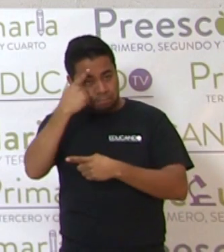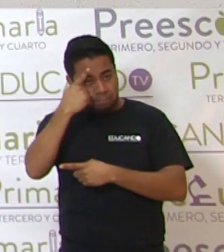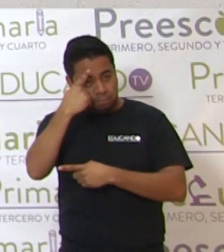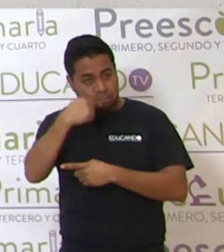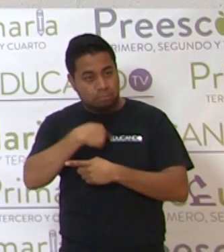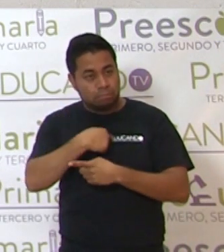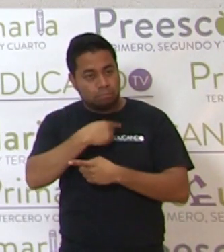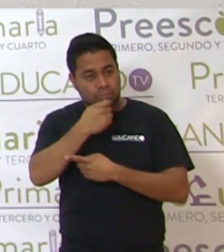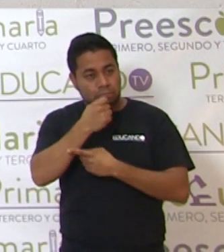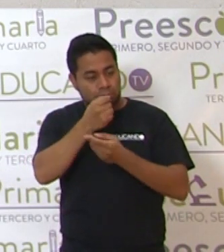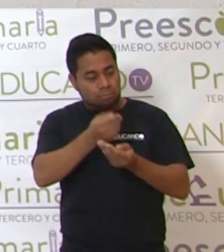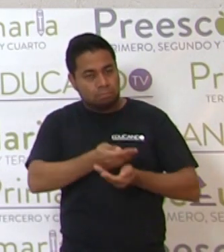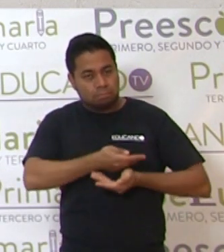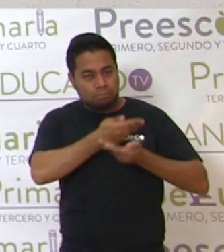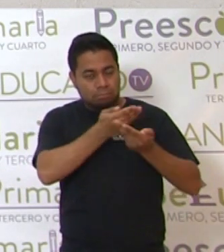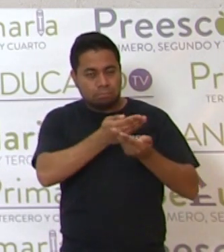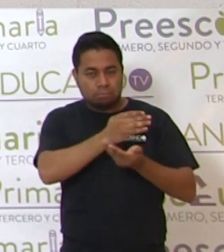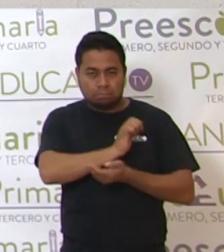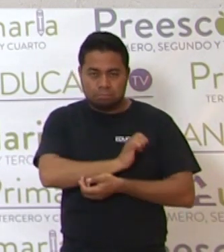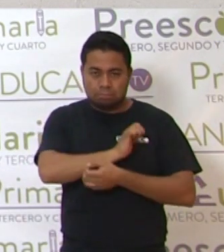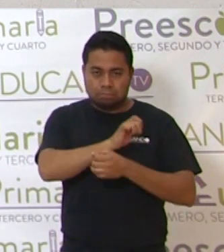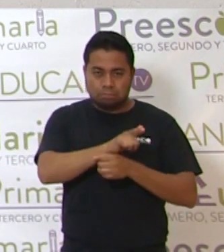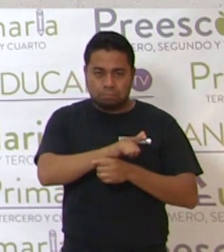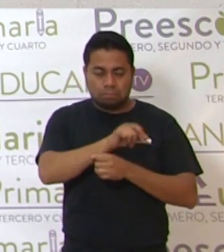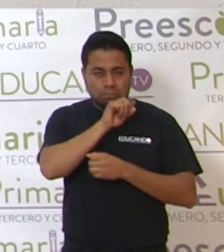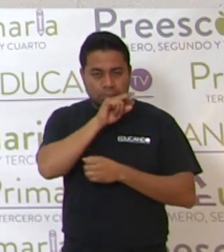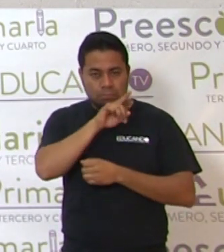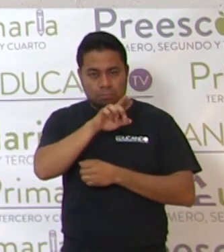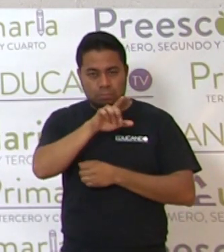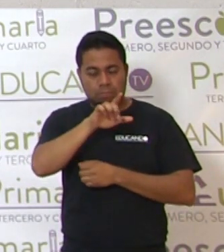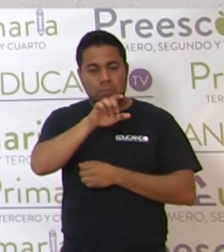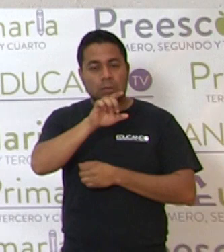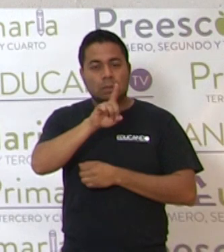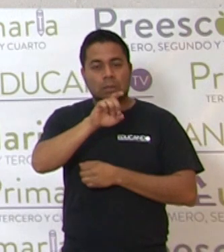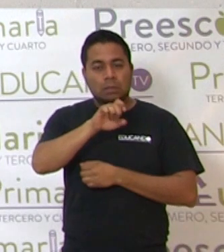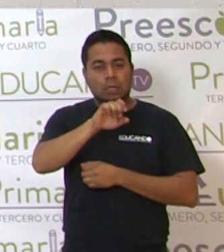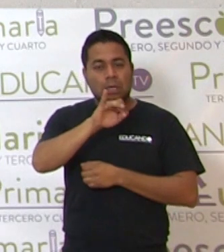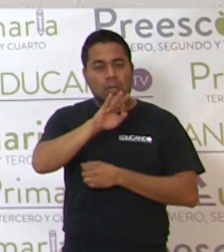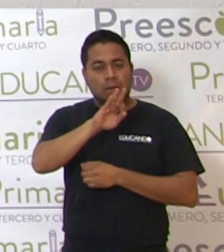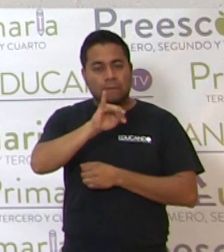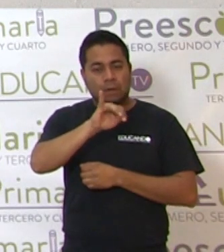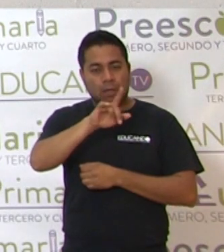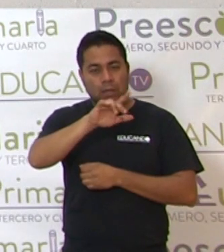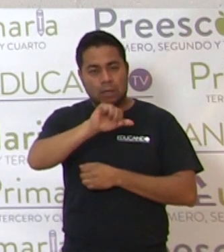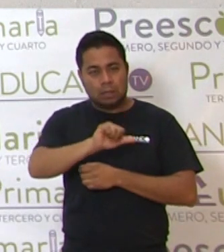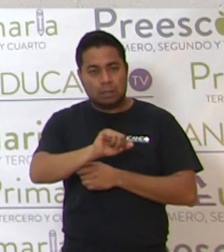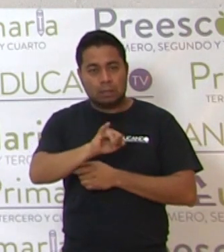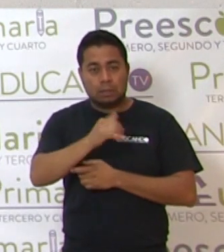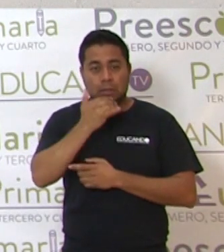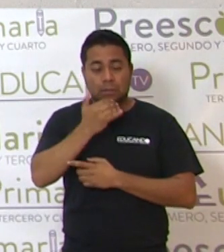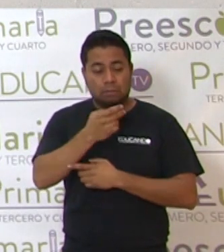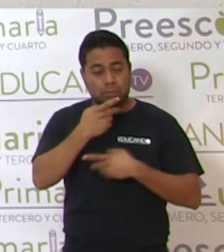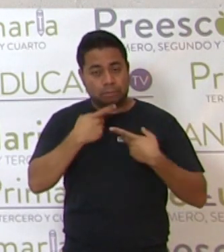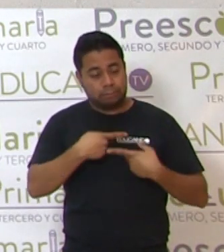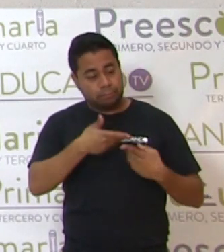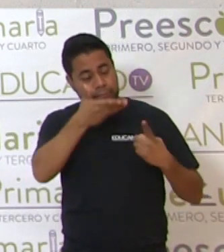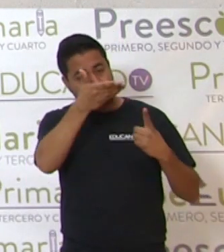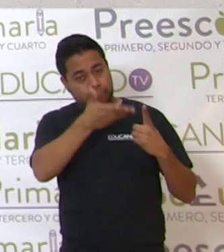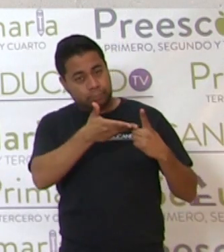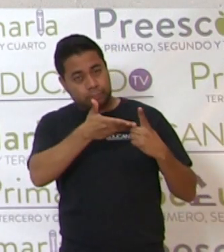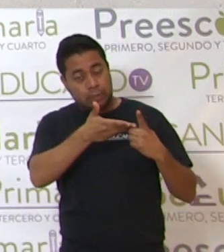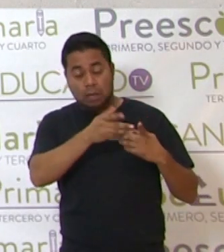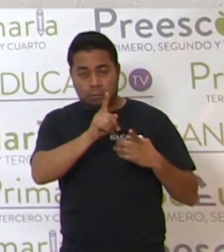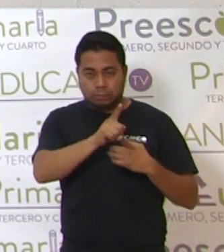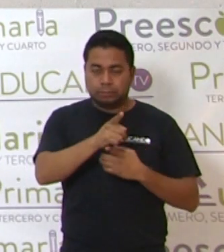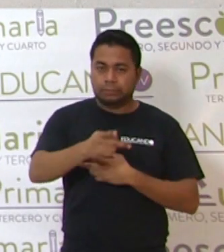alguien muy especial que también se llama Deifilia, ¿sí? Bueno, esta persona, entonces, esta